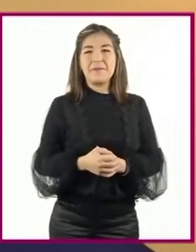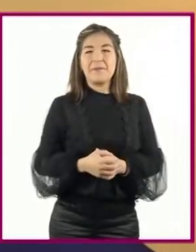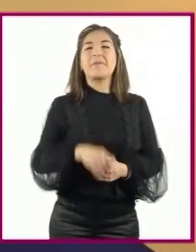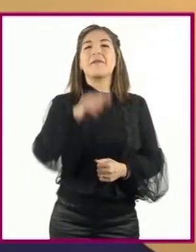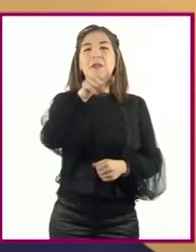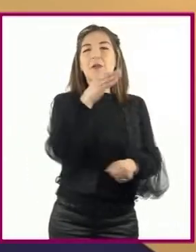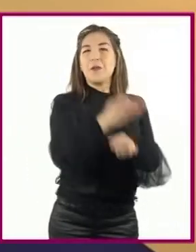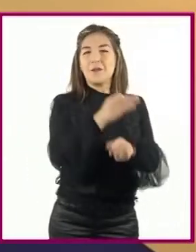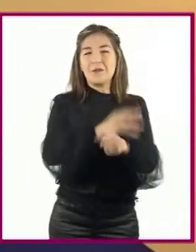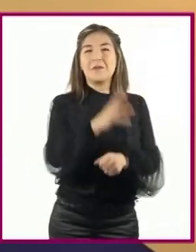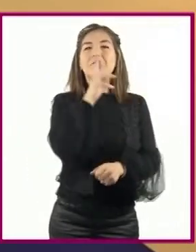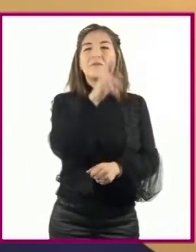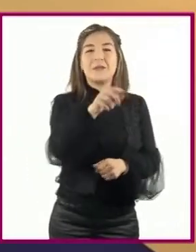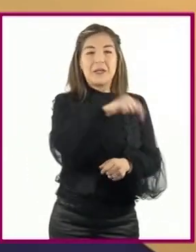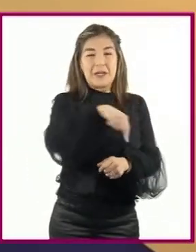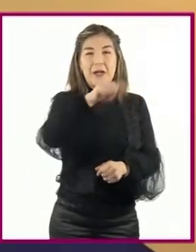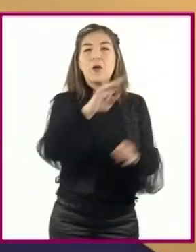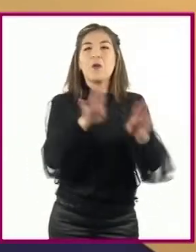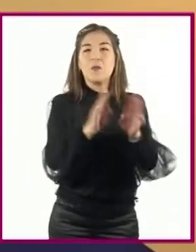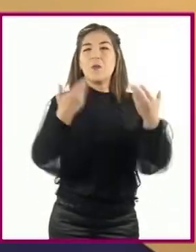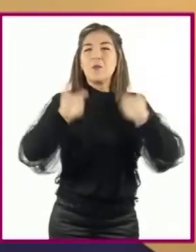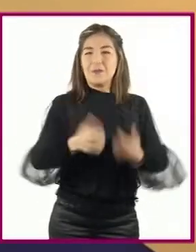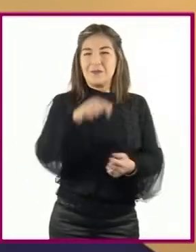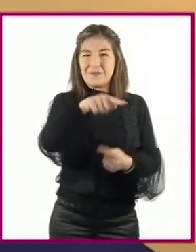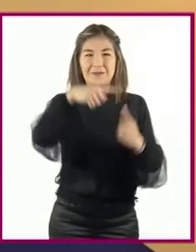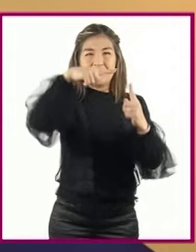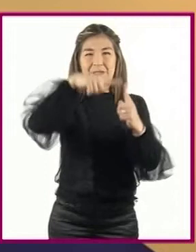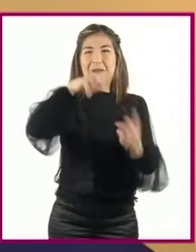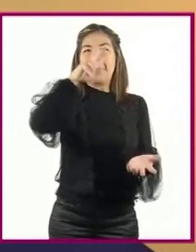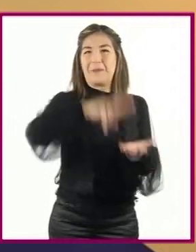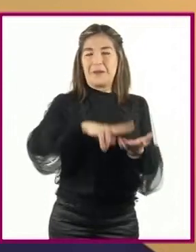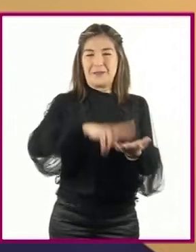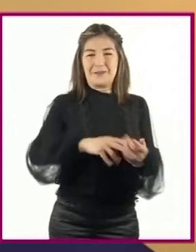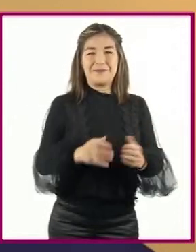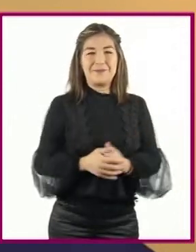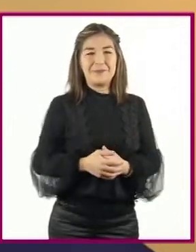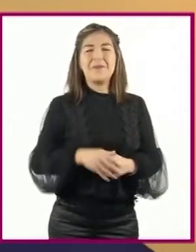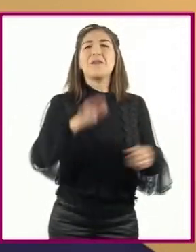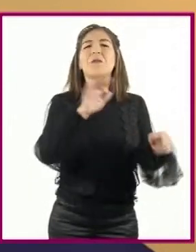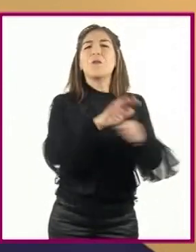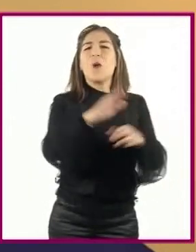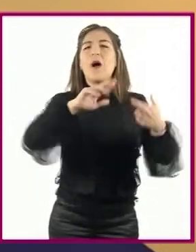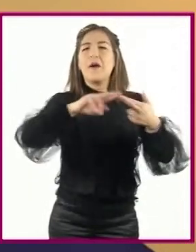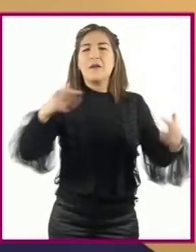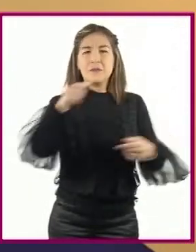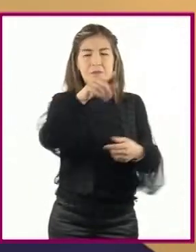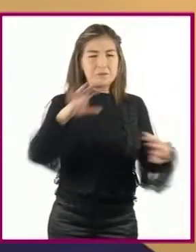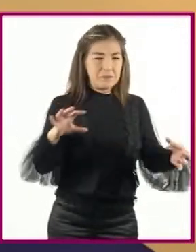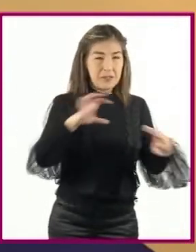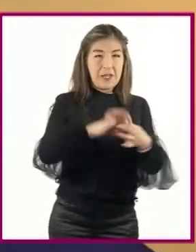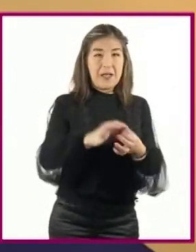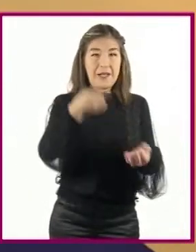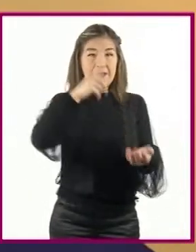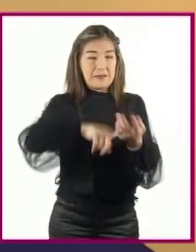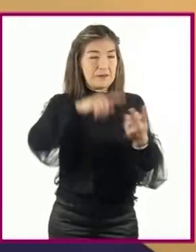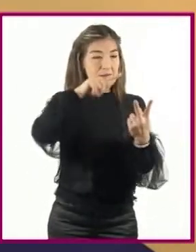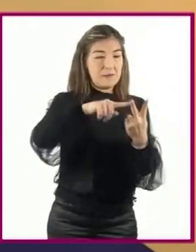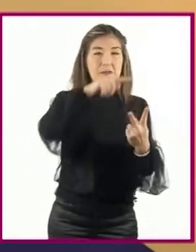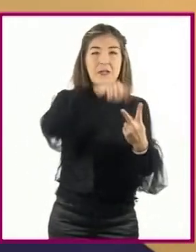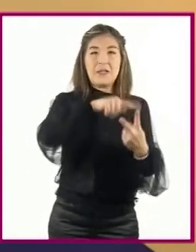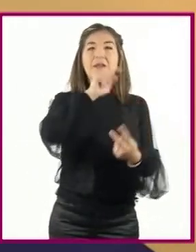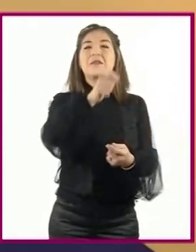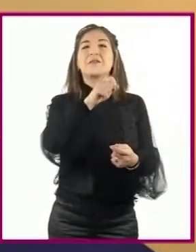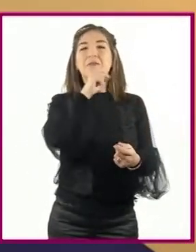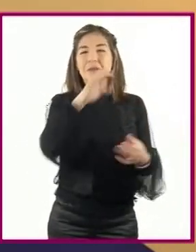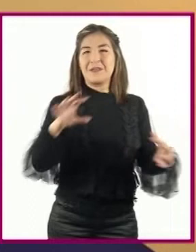anteriores para construir un sentido y significado sobre las divisiones equivalentes. ¿Qué relación identificaron entre el dividendo y el divisor de la familia